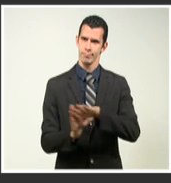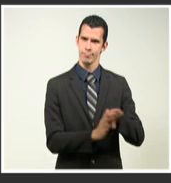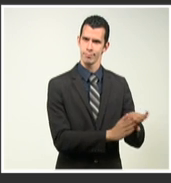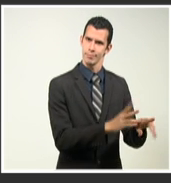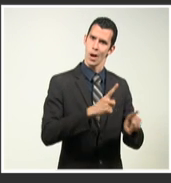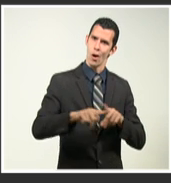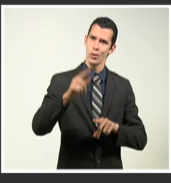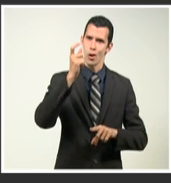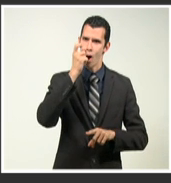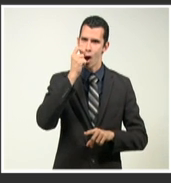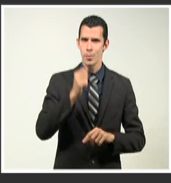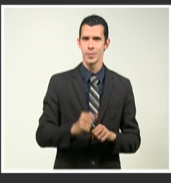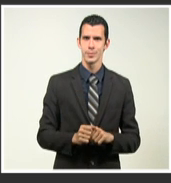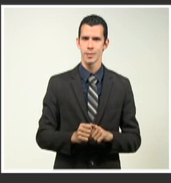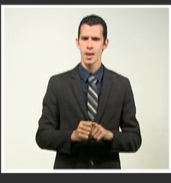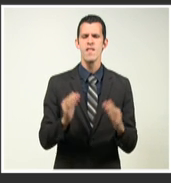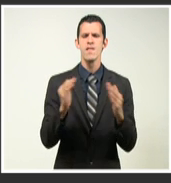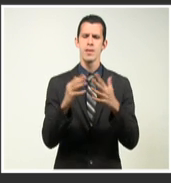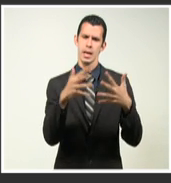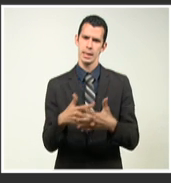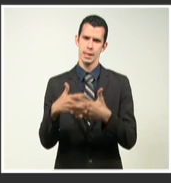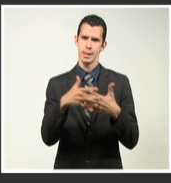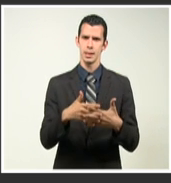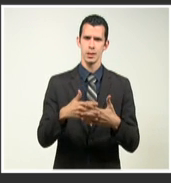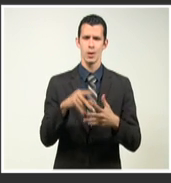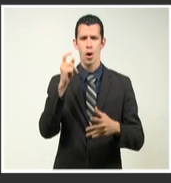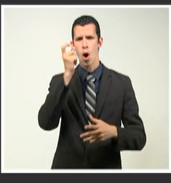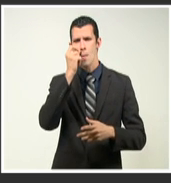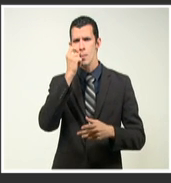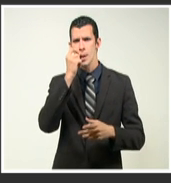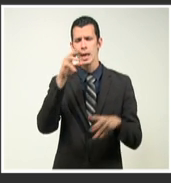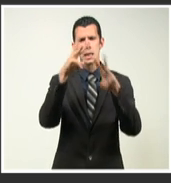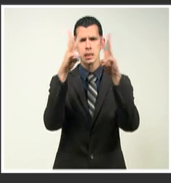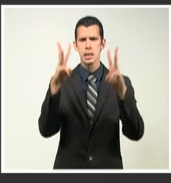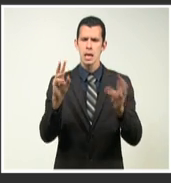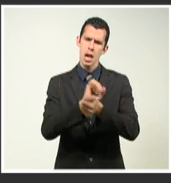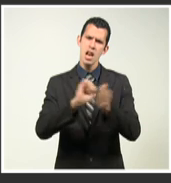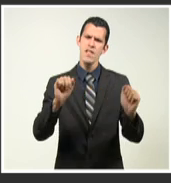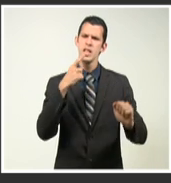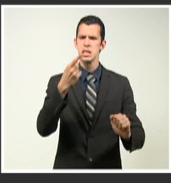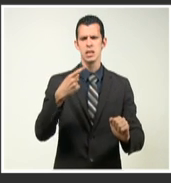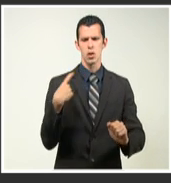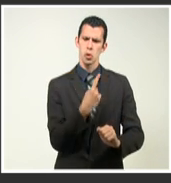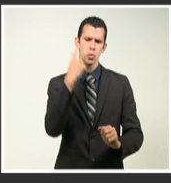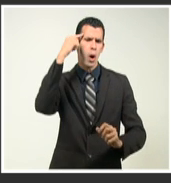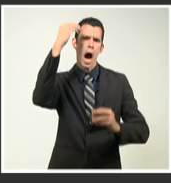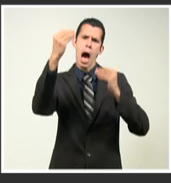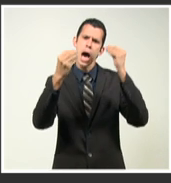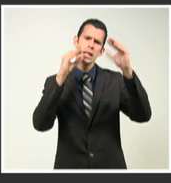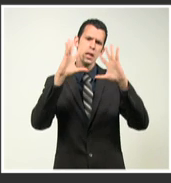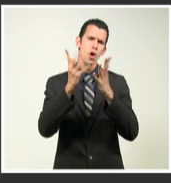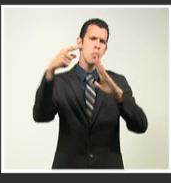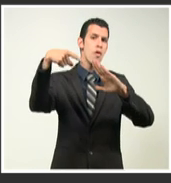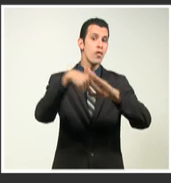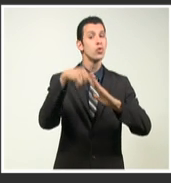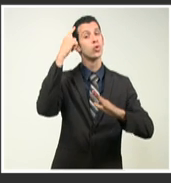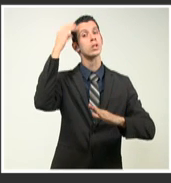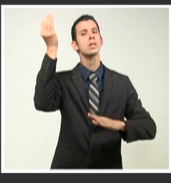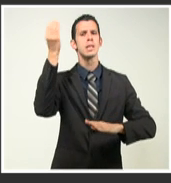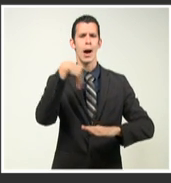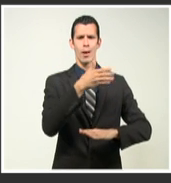cubano radicado en Estados Unidos, activista y autoproclamado analista de temas de la realidad cubana. Ha declarado en múltiples